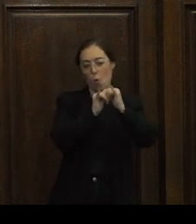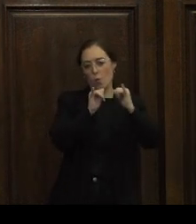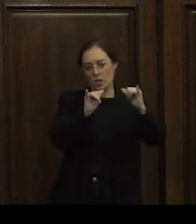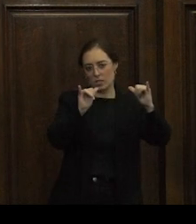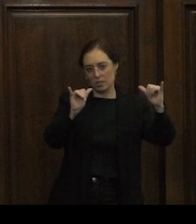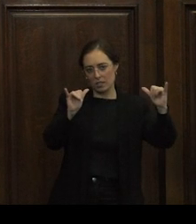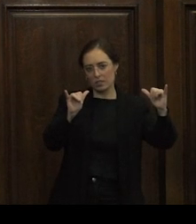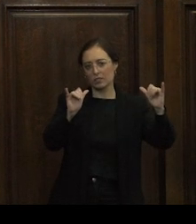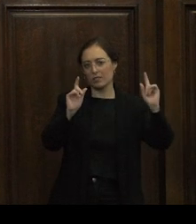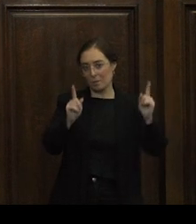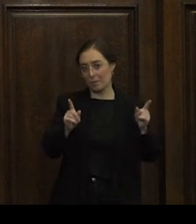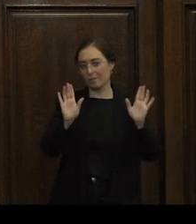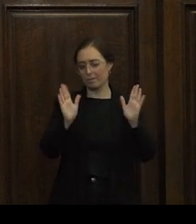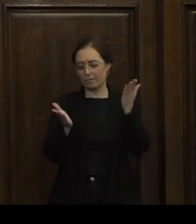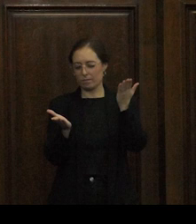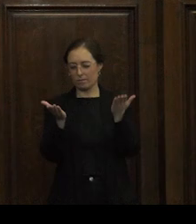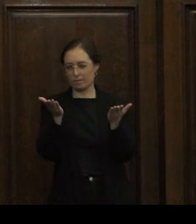¿no?